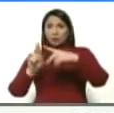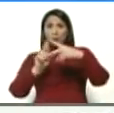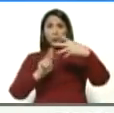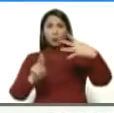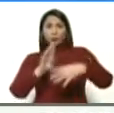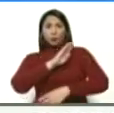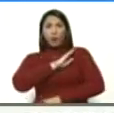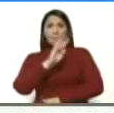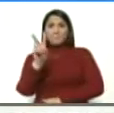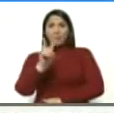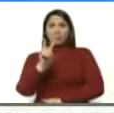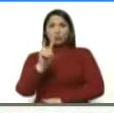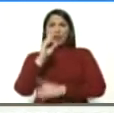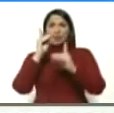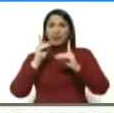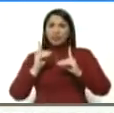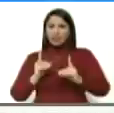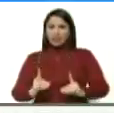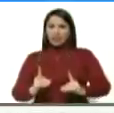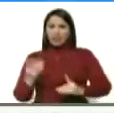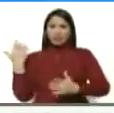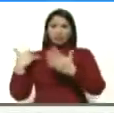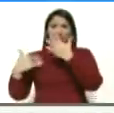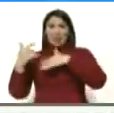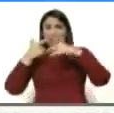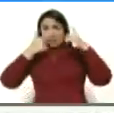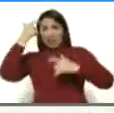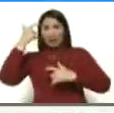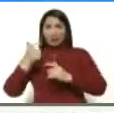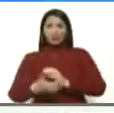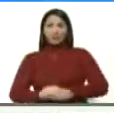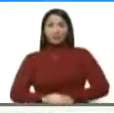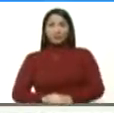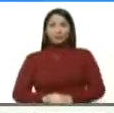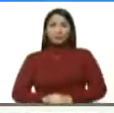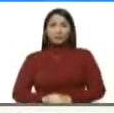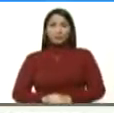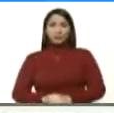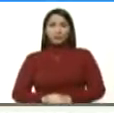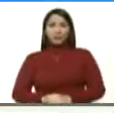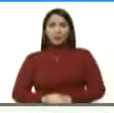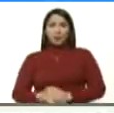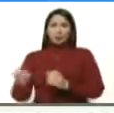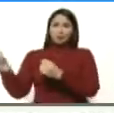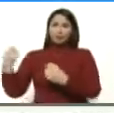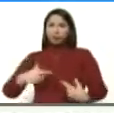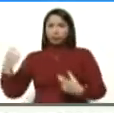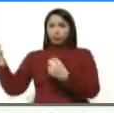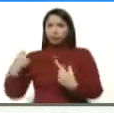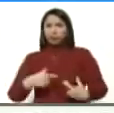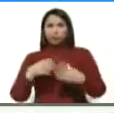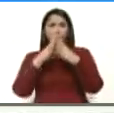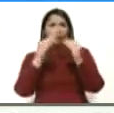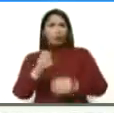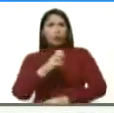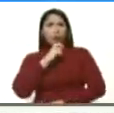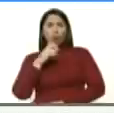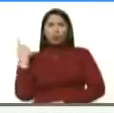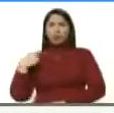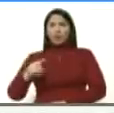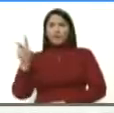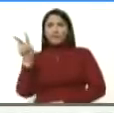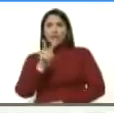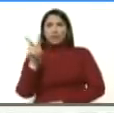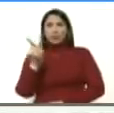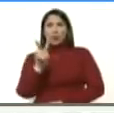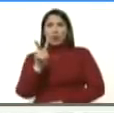Venezuela. Decide para entonces el comandante Hugo Chávez repatriar todo el oro que tenía Venezuela